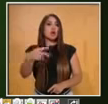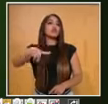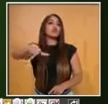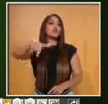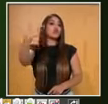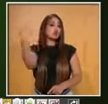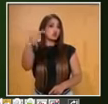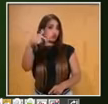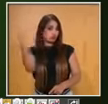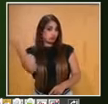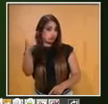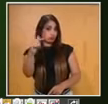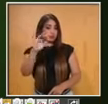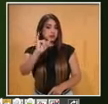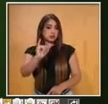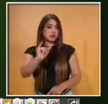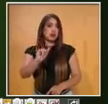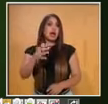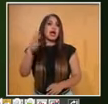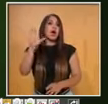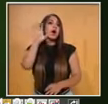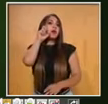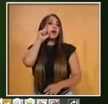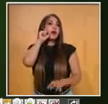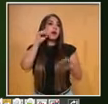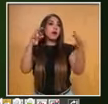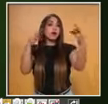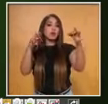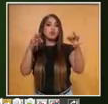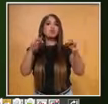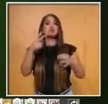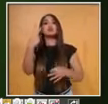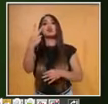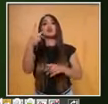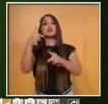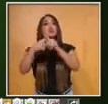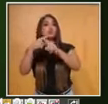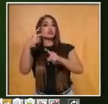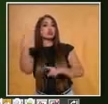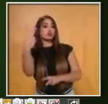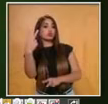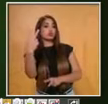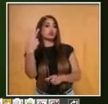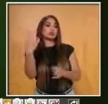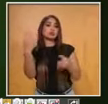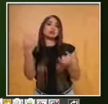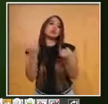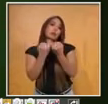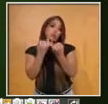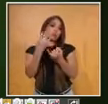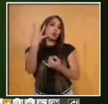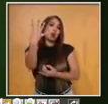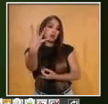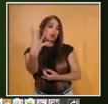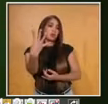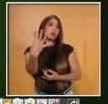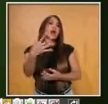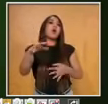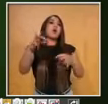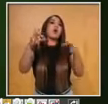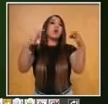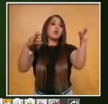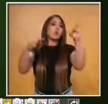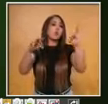tiene 2 por 2, significa que tiene 4 partes iguales. Y la hoja amarilla tiene